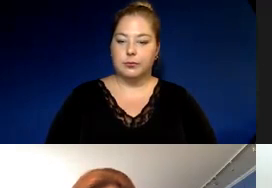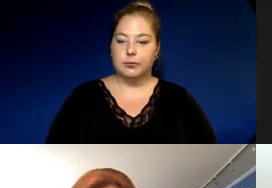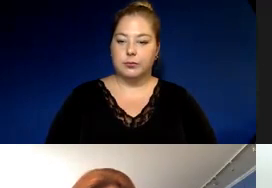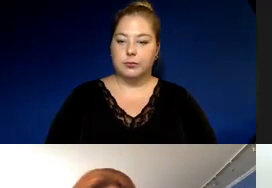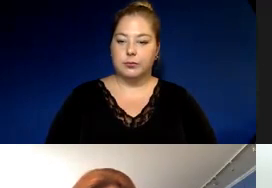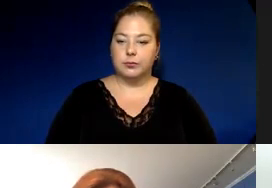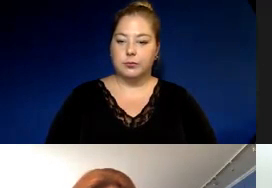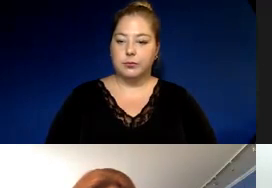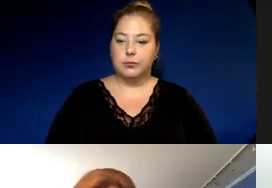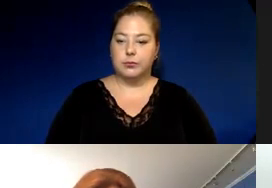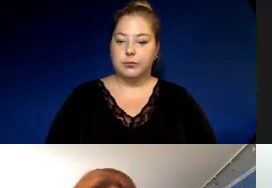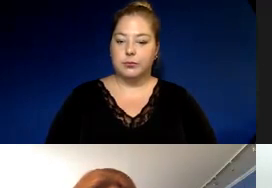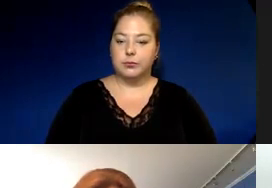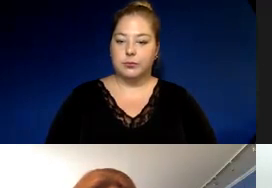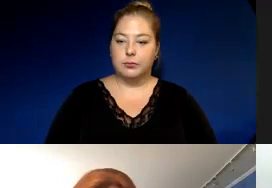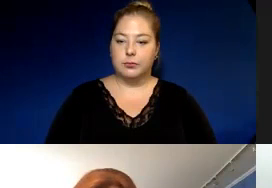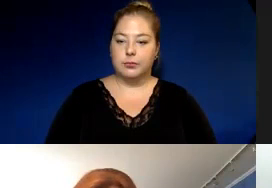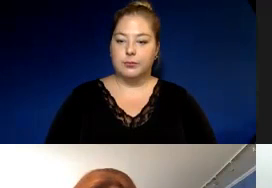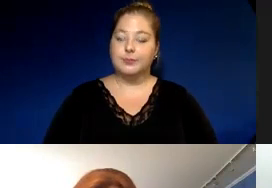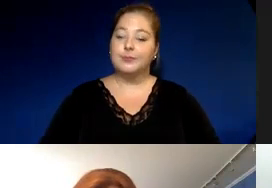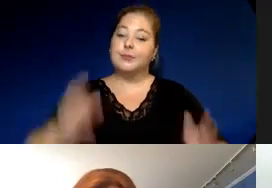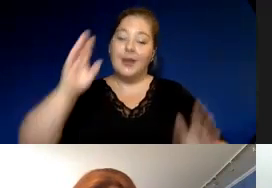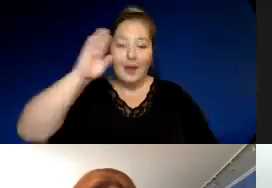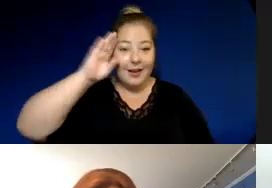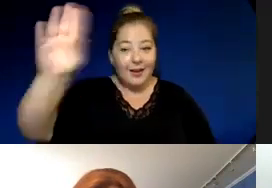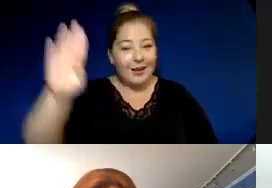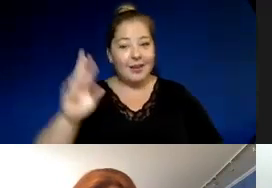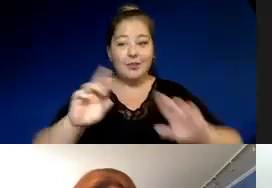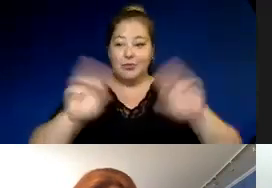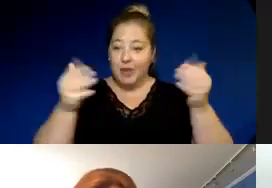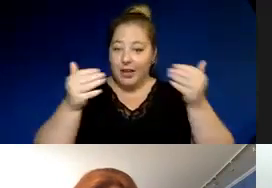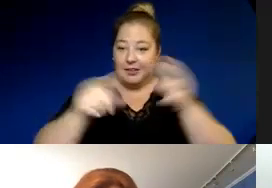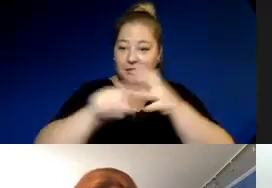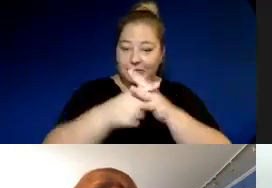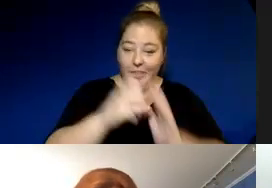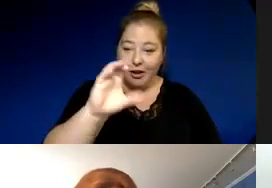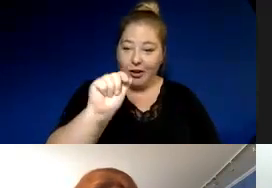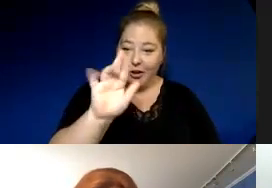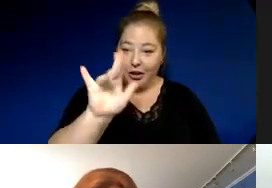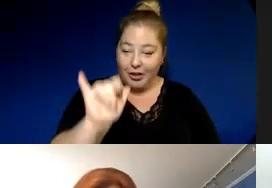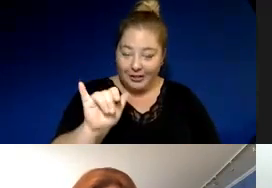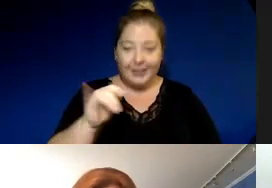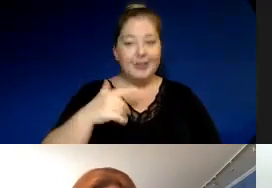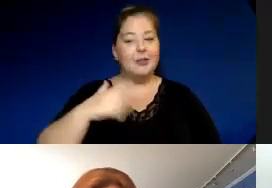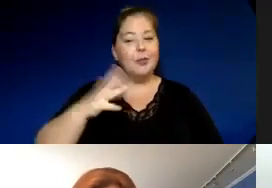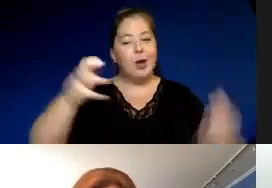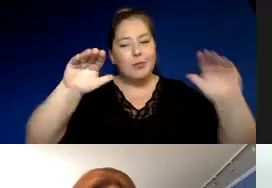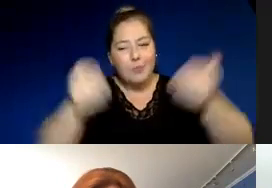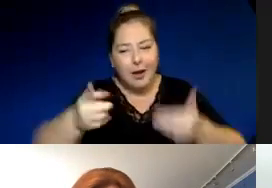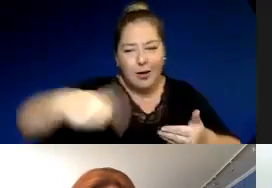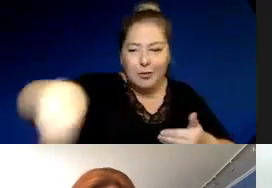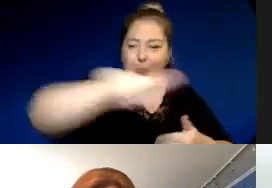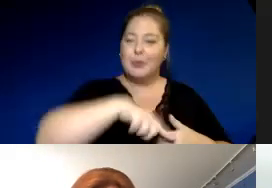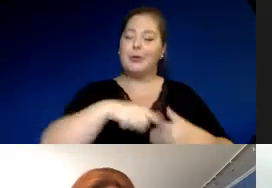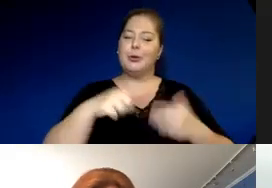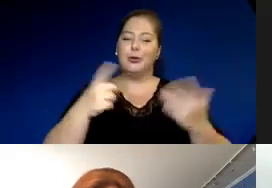Estamos ahora en vivo. Saludos a todos. Gracias, Ross. Les damos la bienvenida a esta actualización de